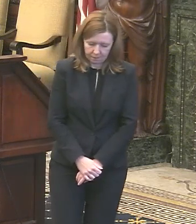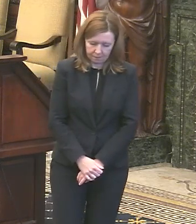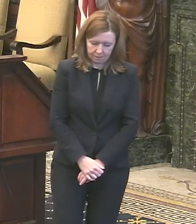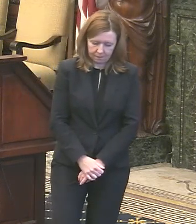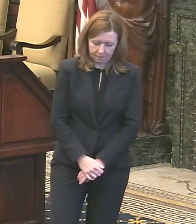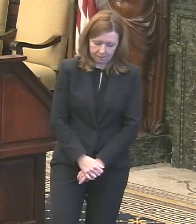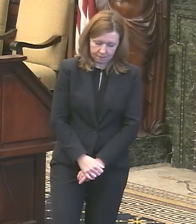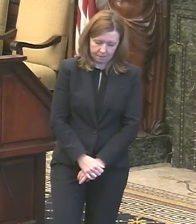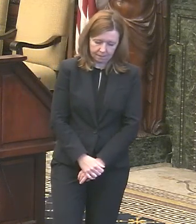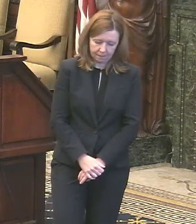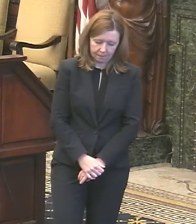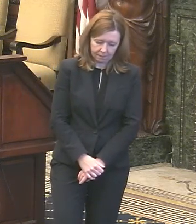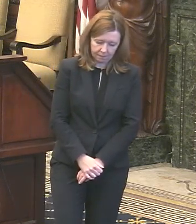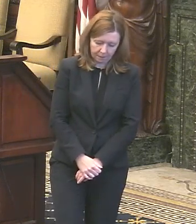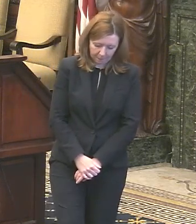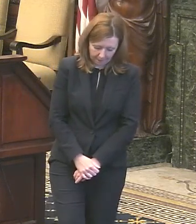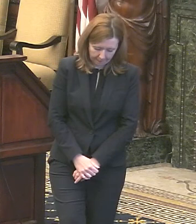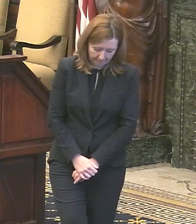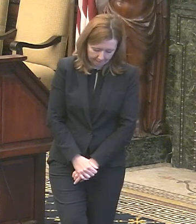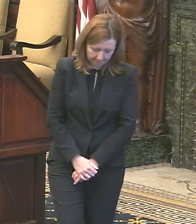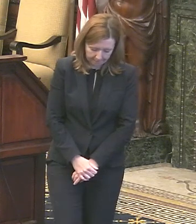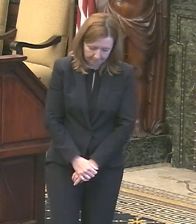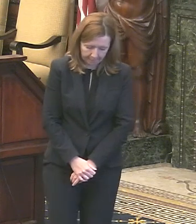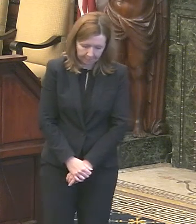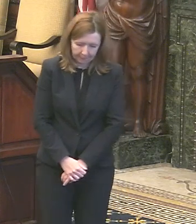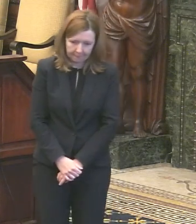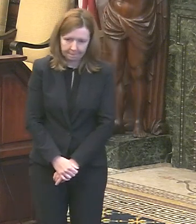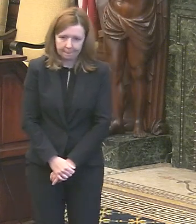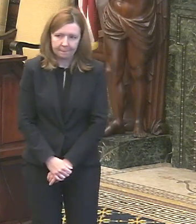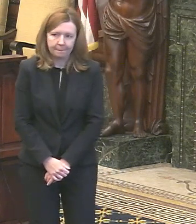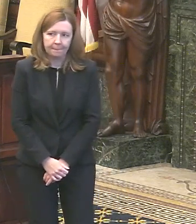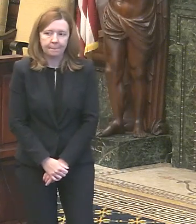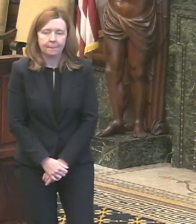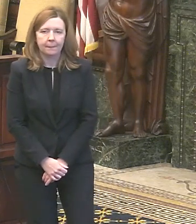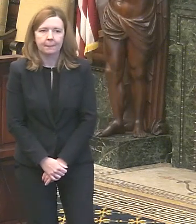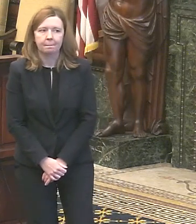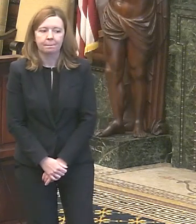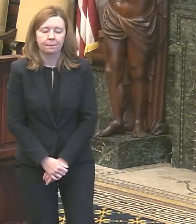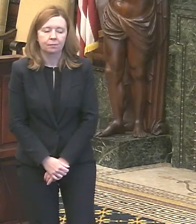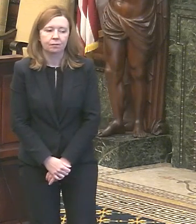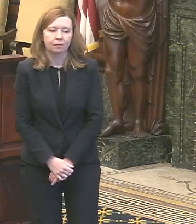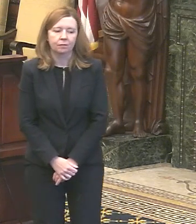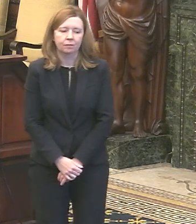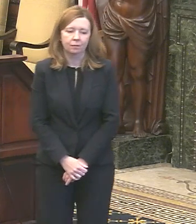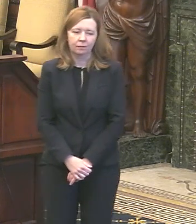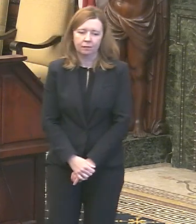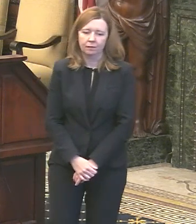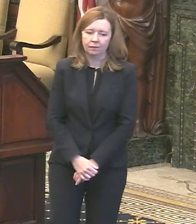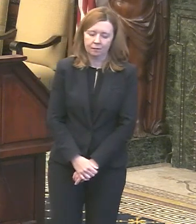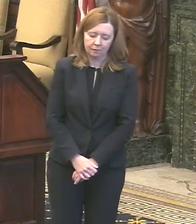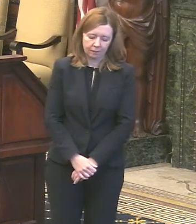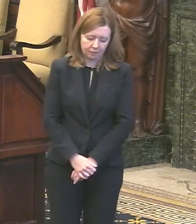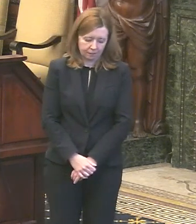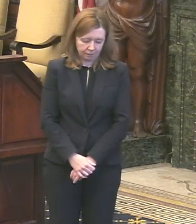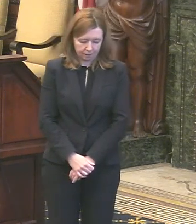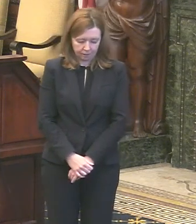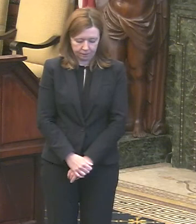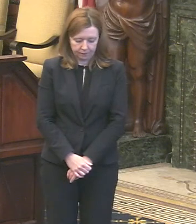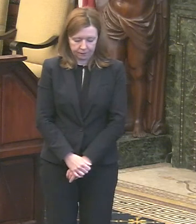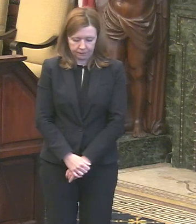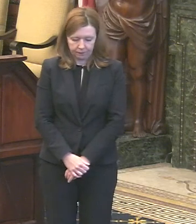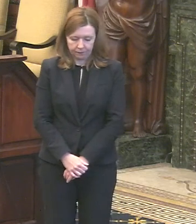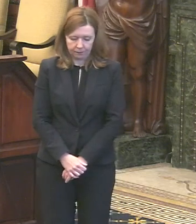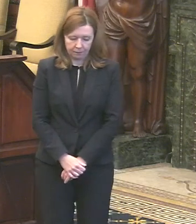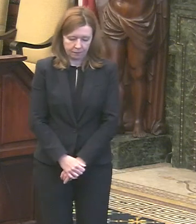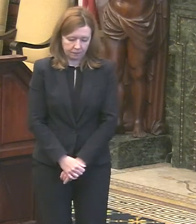decir qué significa para él la asignación de recursos a través del Fondo para la Resiliencia de la comunidad de